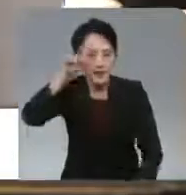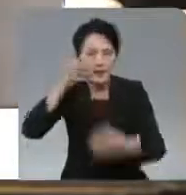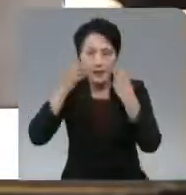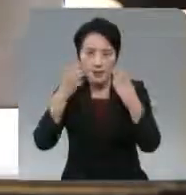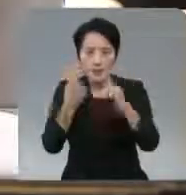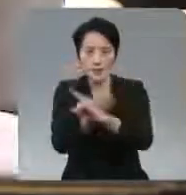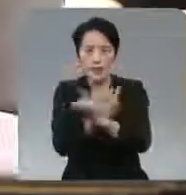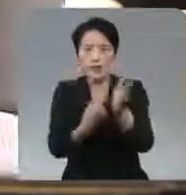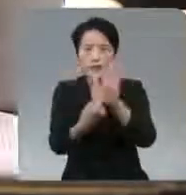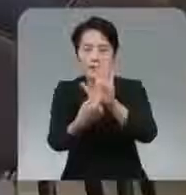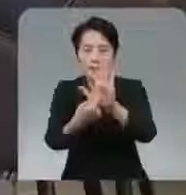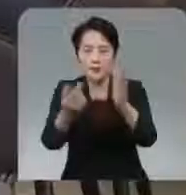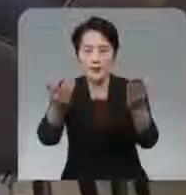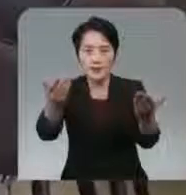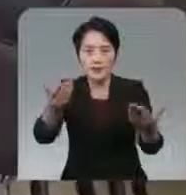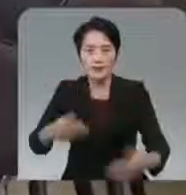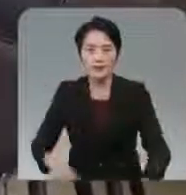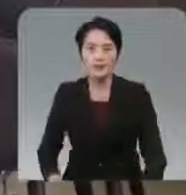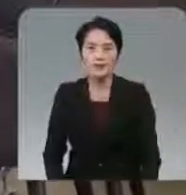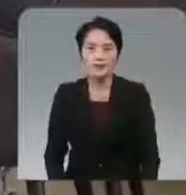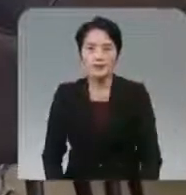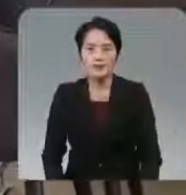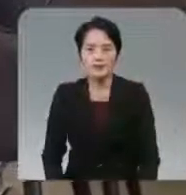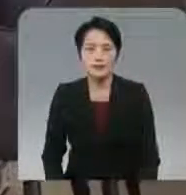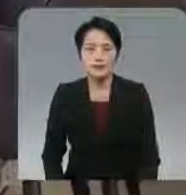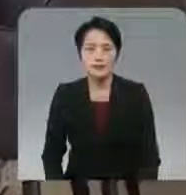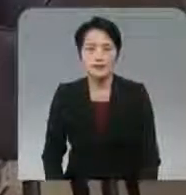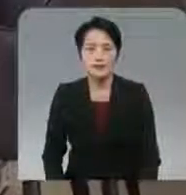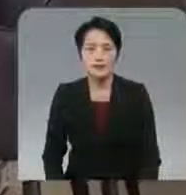ancianos hospitales psiquiátricos y otros centros de cuidados especializados